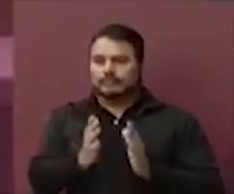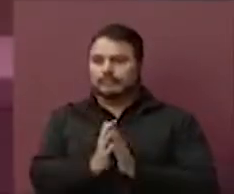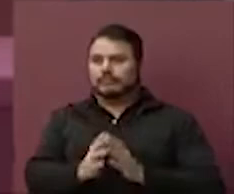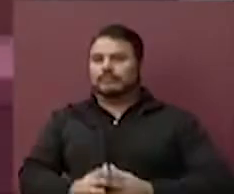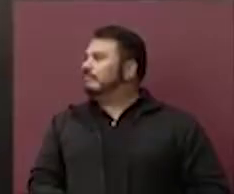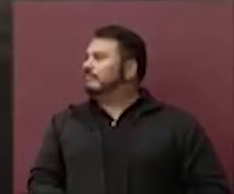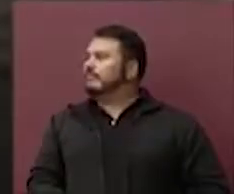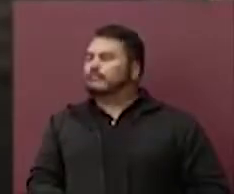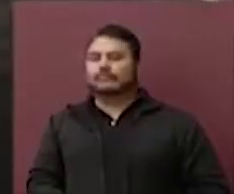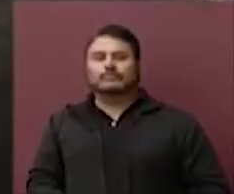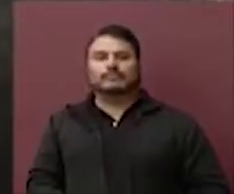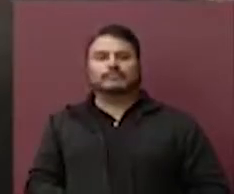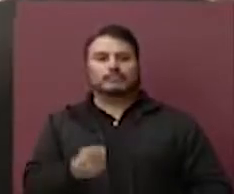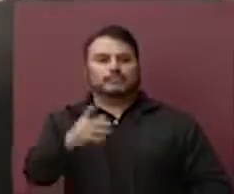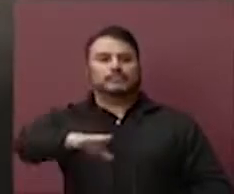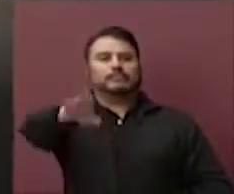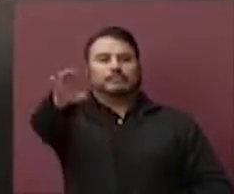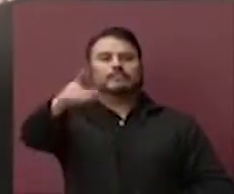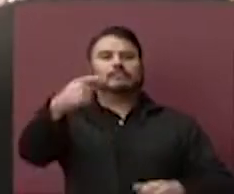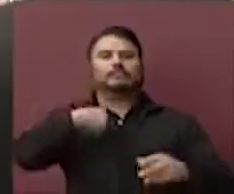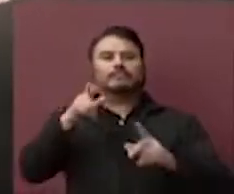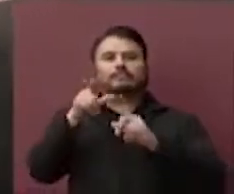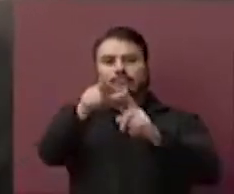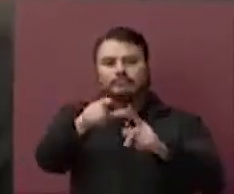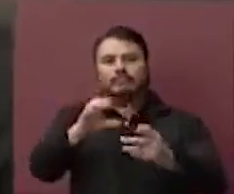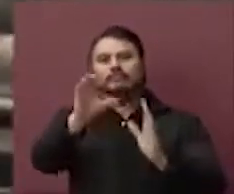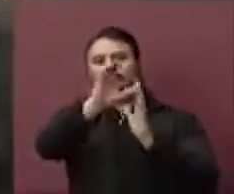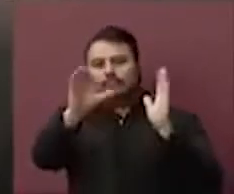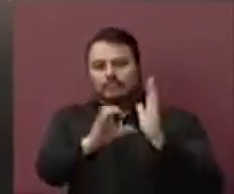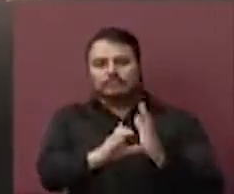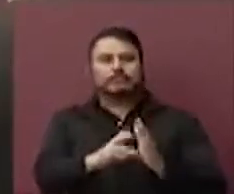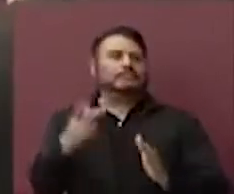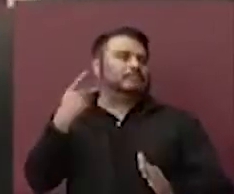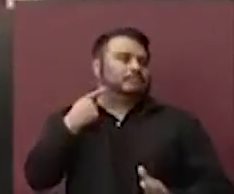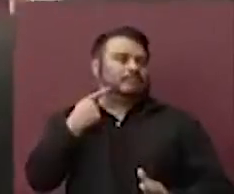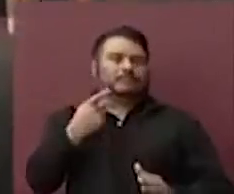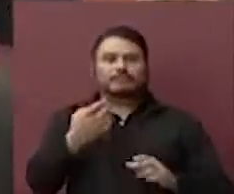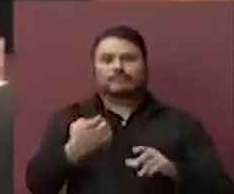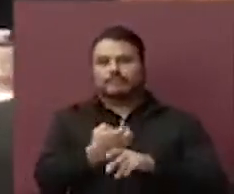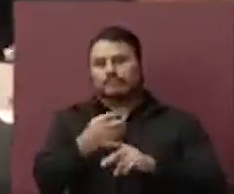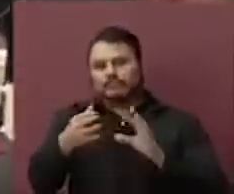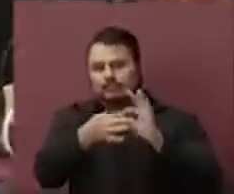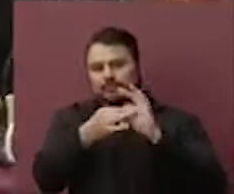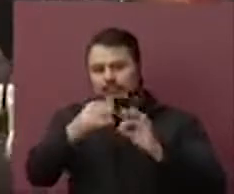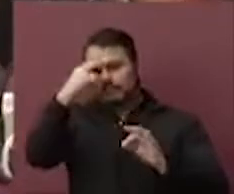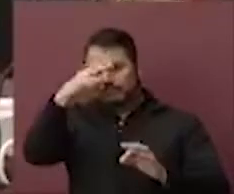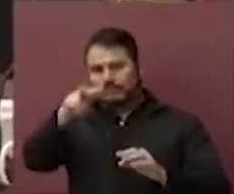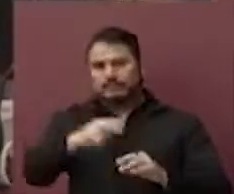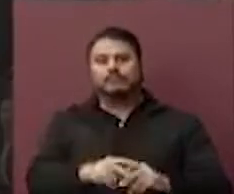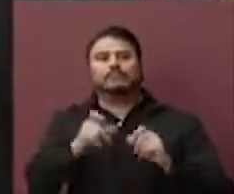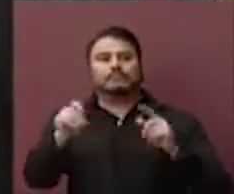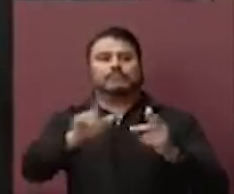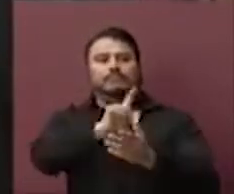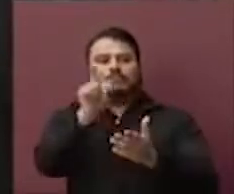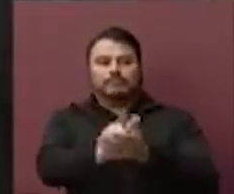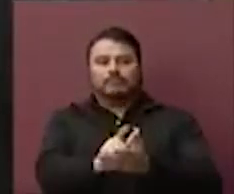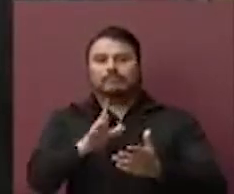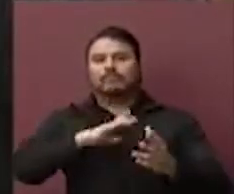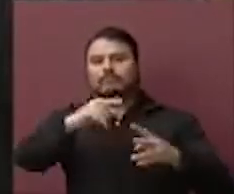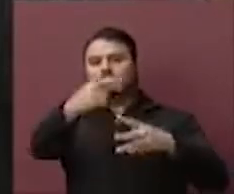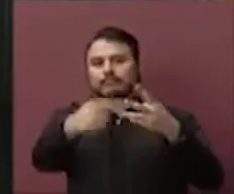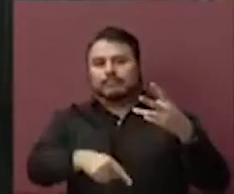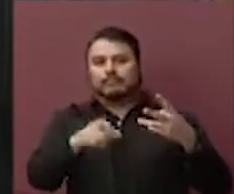protesta. Protesta, guardar y hacer guardar la Constitución Política de los Estados Unidos Mexicanos y las leyes que de ella